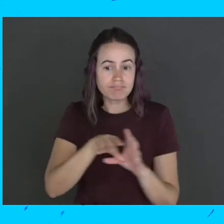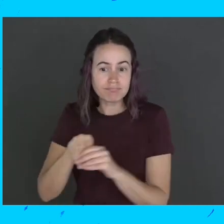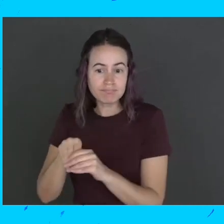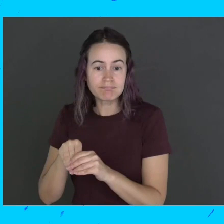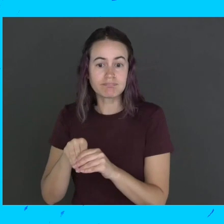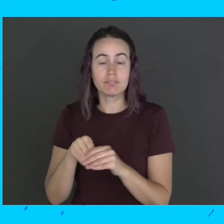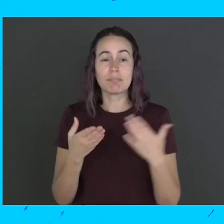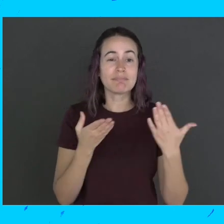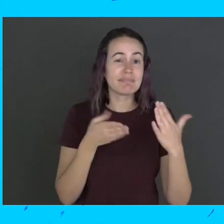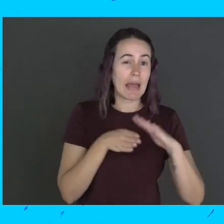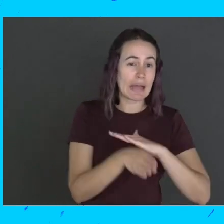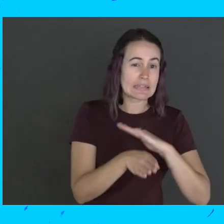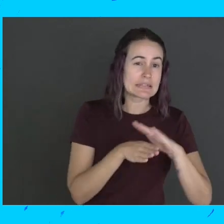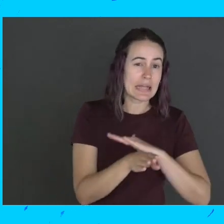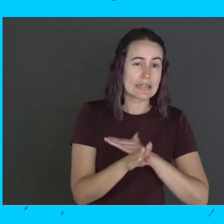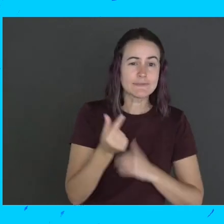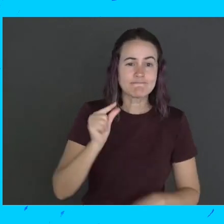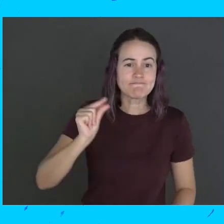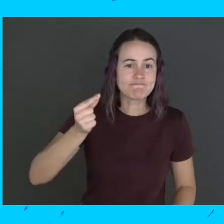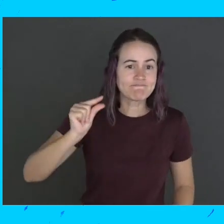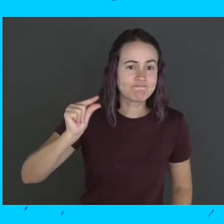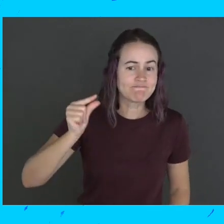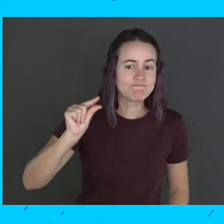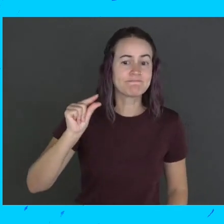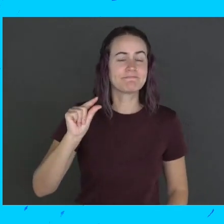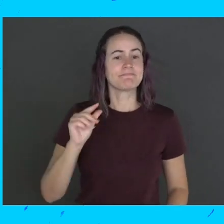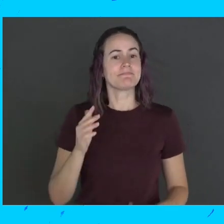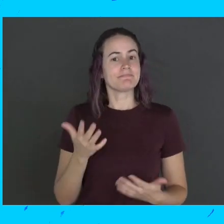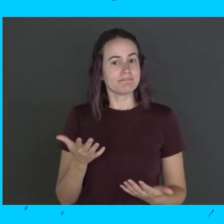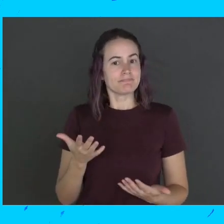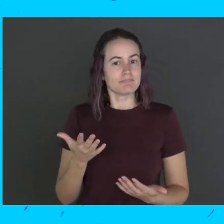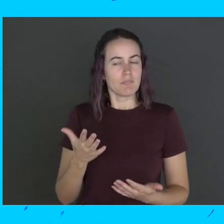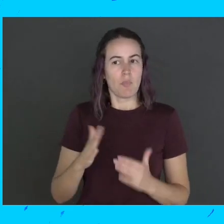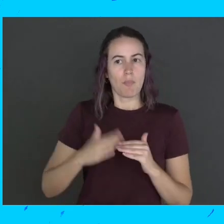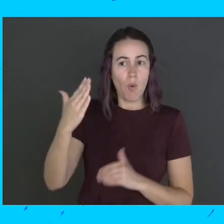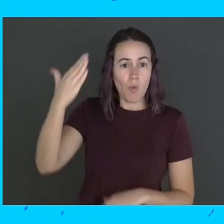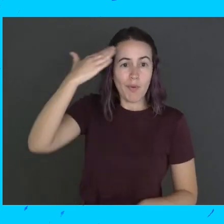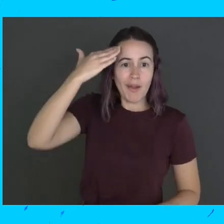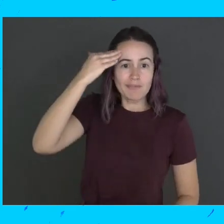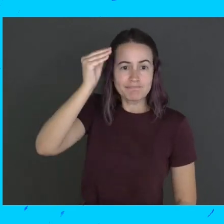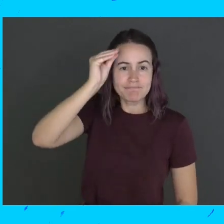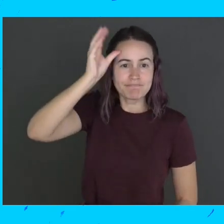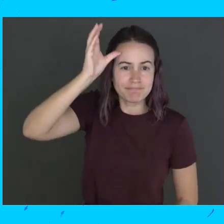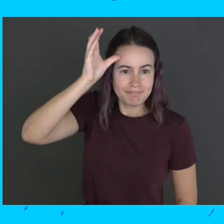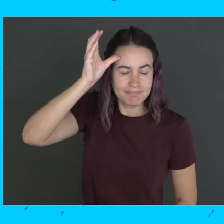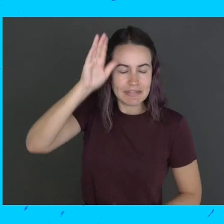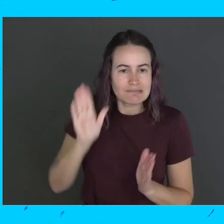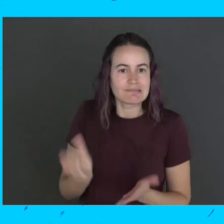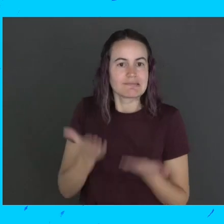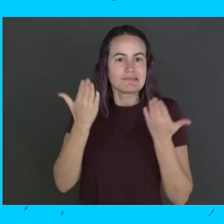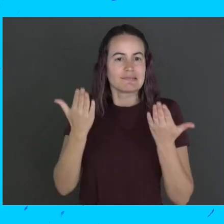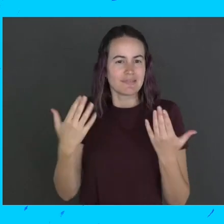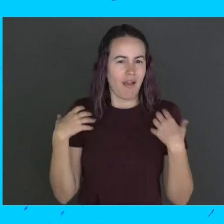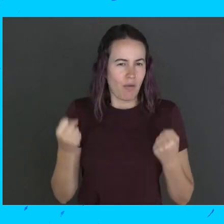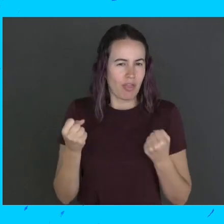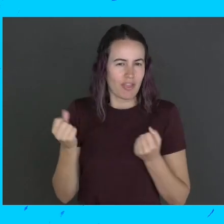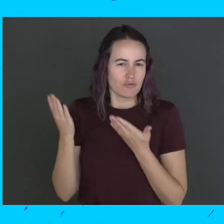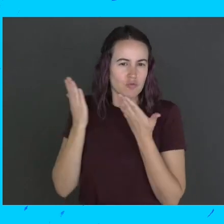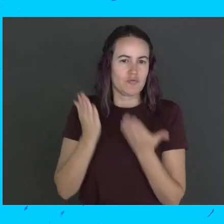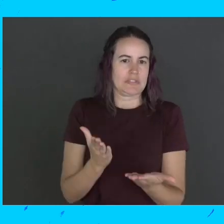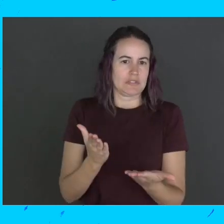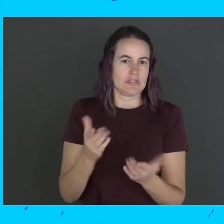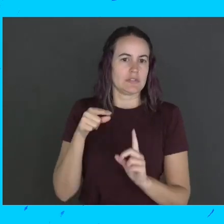su bienestar y sus perspectivas de vida. Y aquí tenemos algunos problemas que intentamos